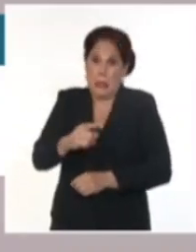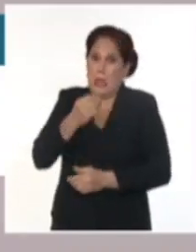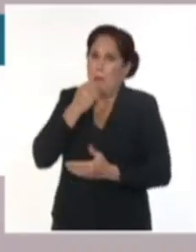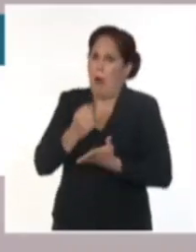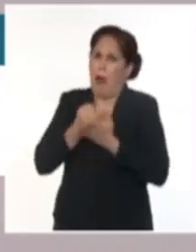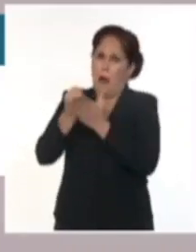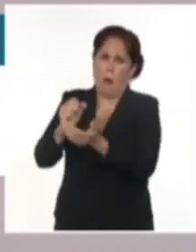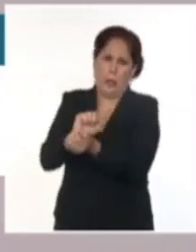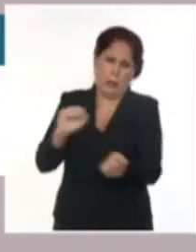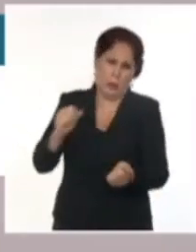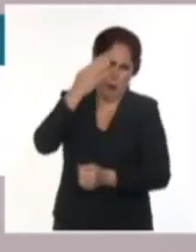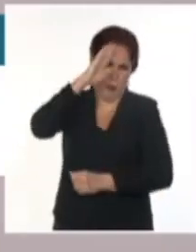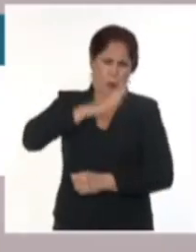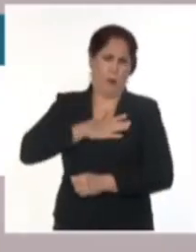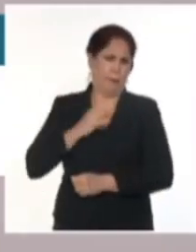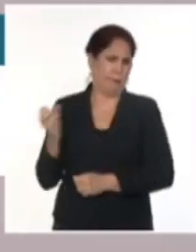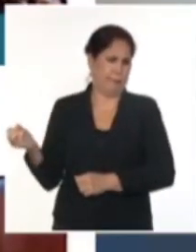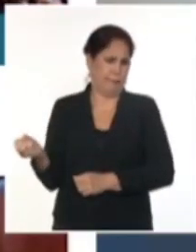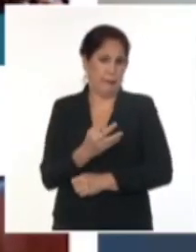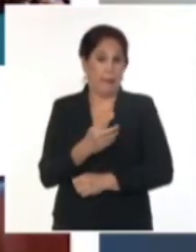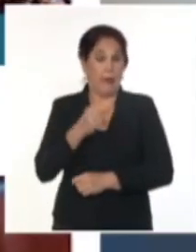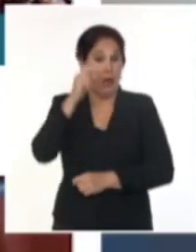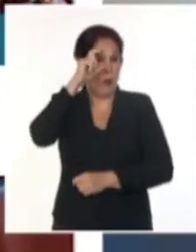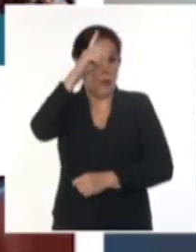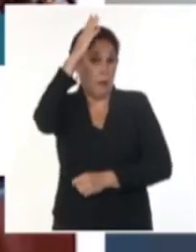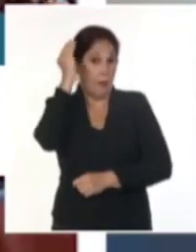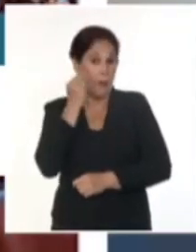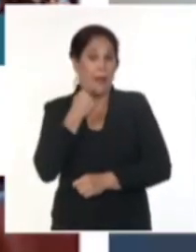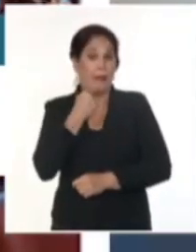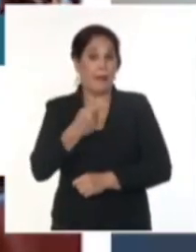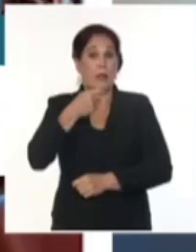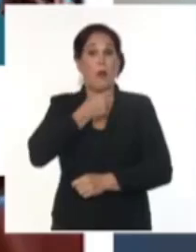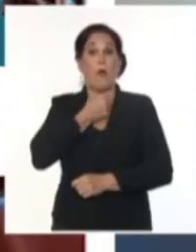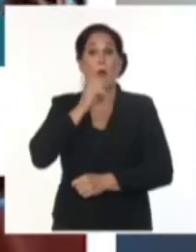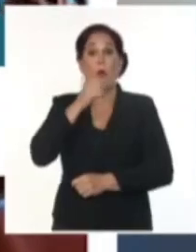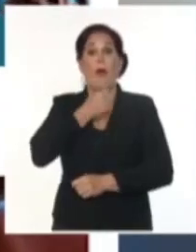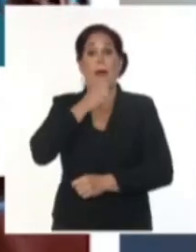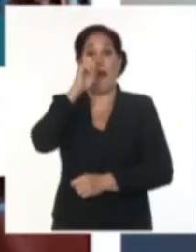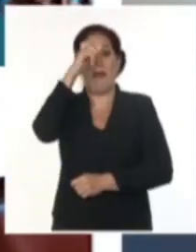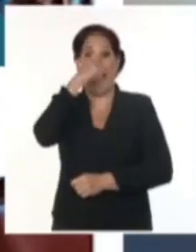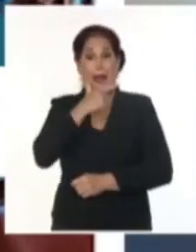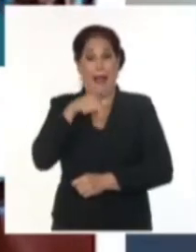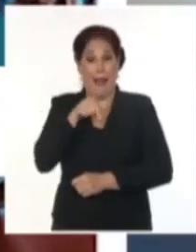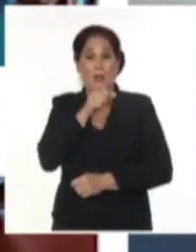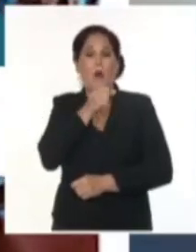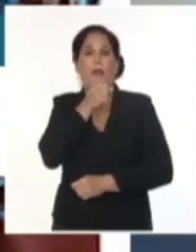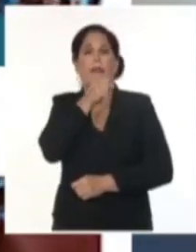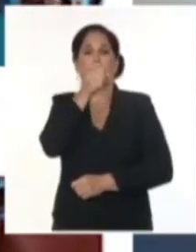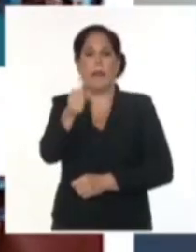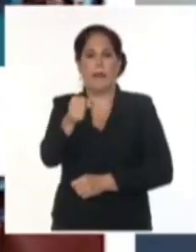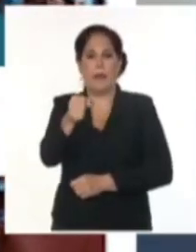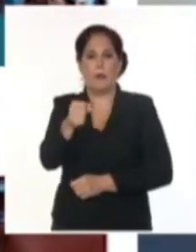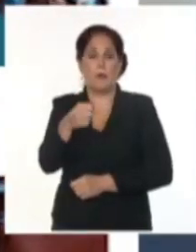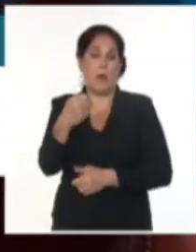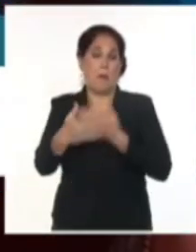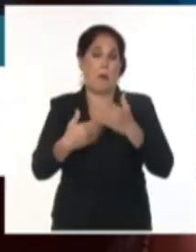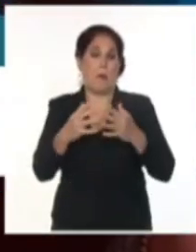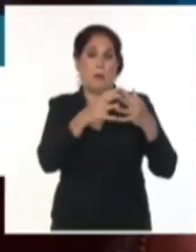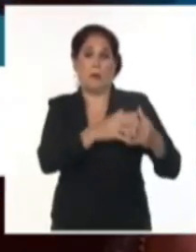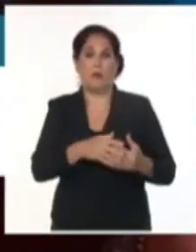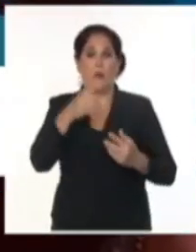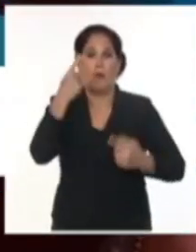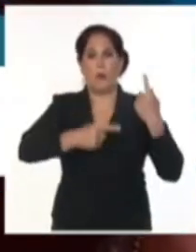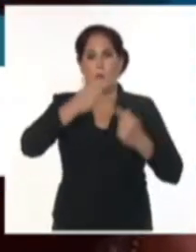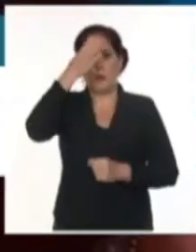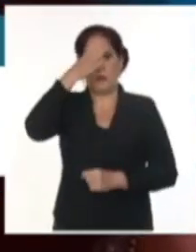terrorismo. Rodríguez Parrilla afirmó que la Asamblea General de la OEA fue espacio de denuncia de las arbitrariedades de Estados Unidos contra Cuba